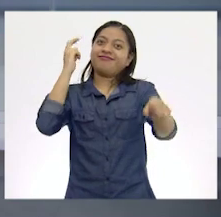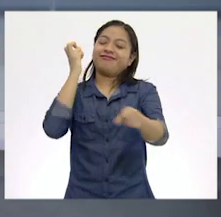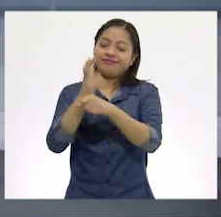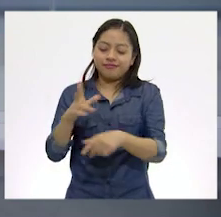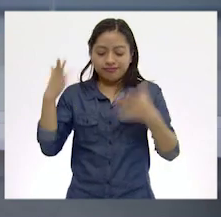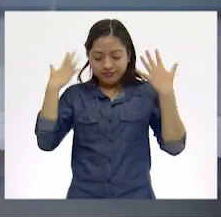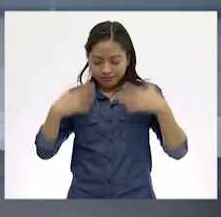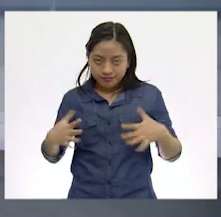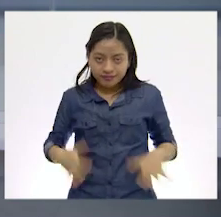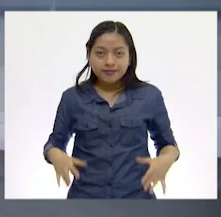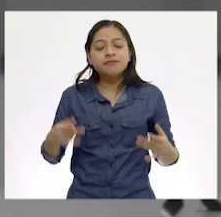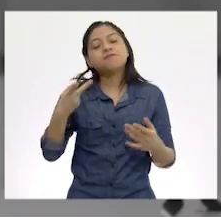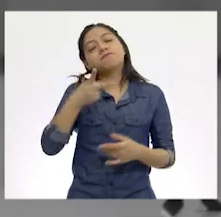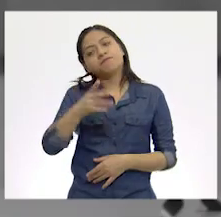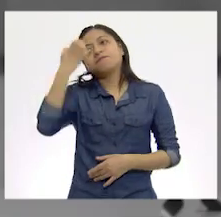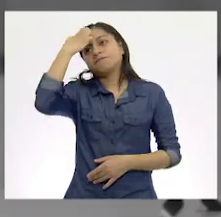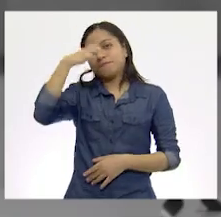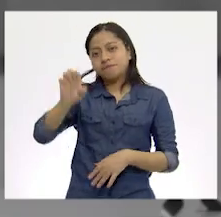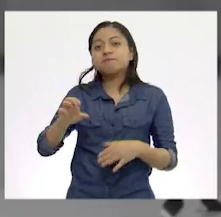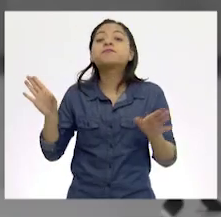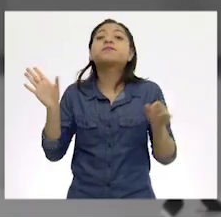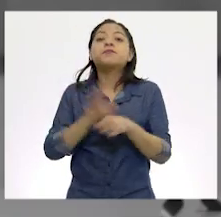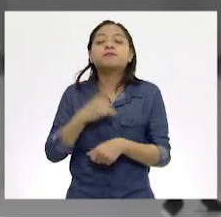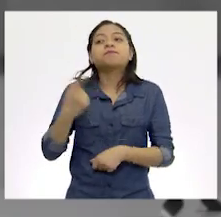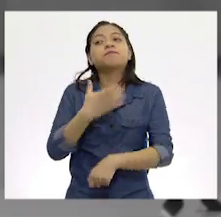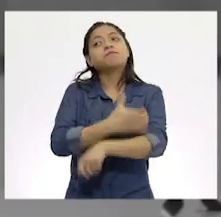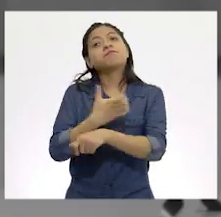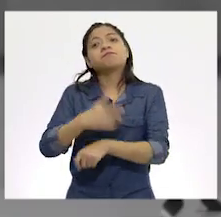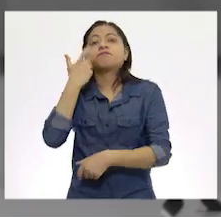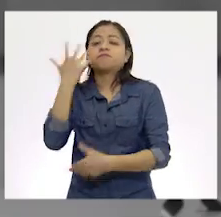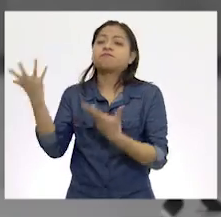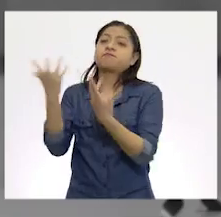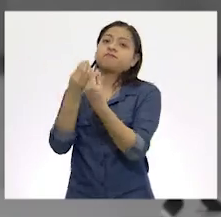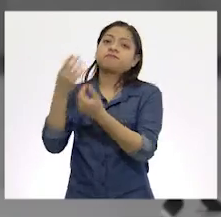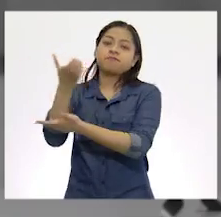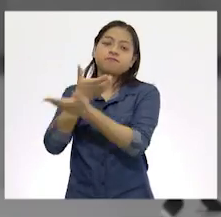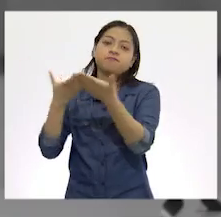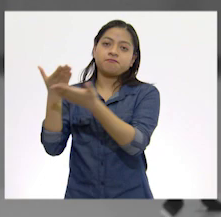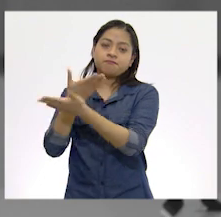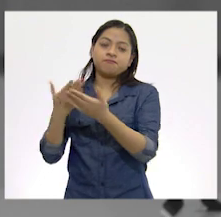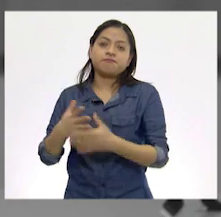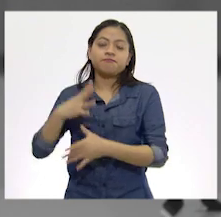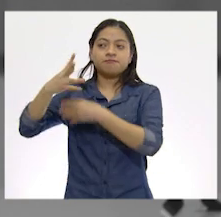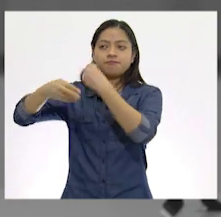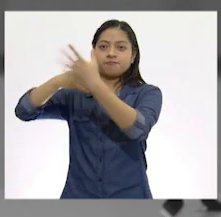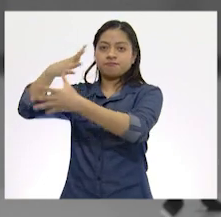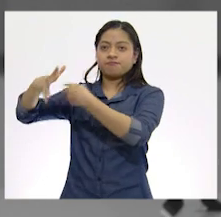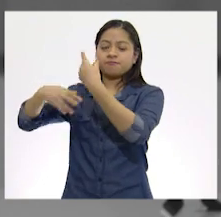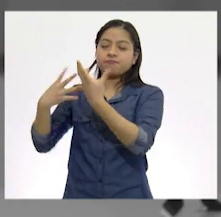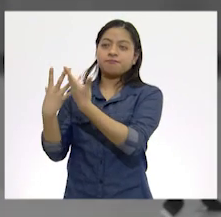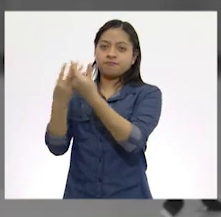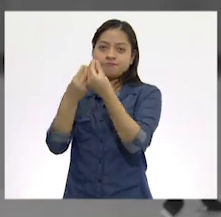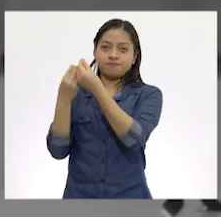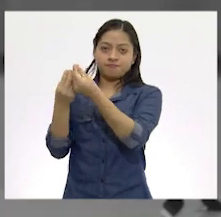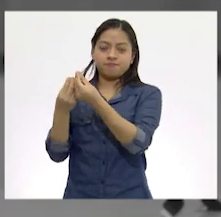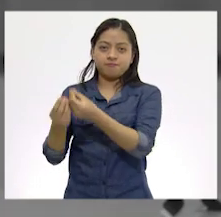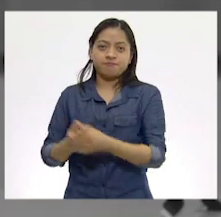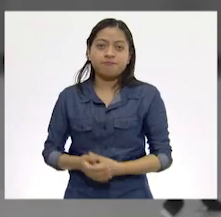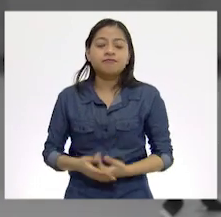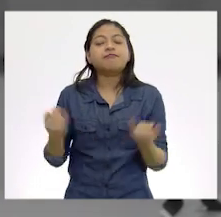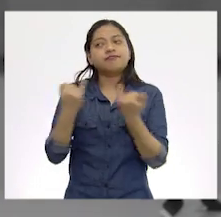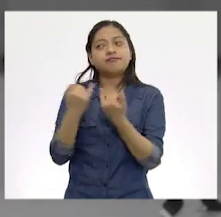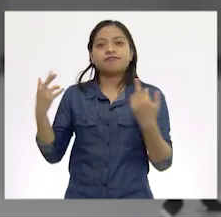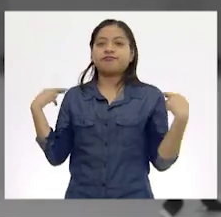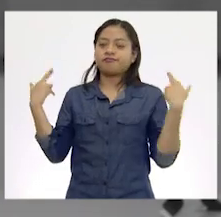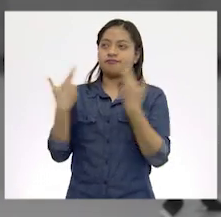porque quiero ver a mis compañeros. Me gusta mucho convivir con ellos y pasar tiempo con ellos y a mis